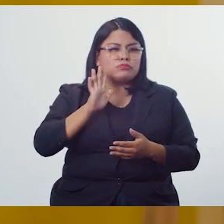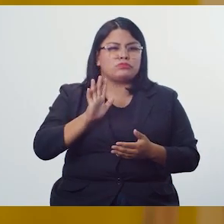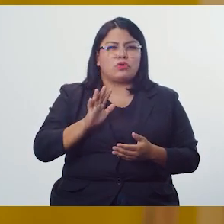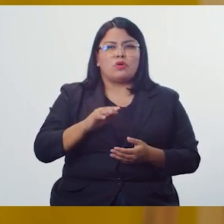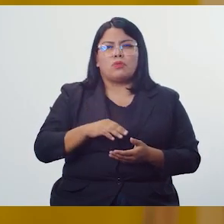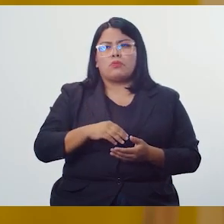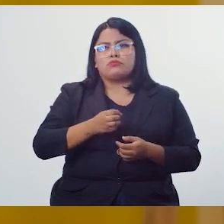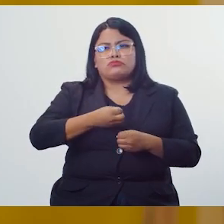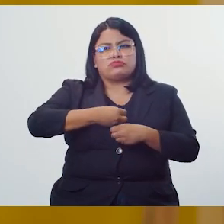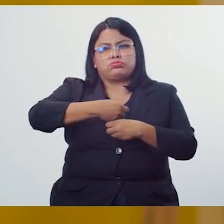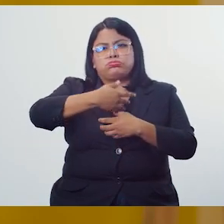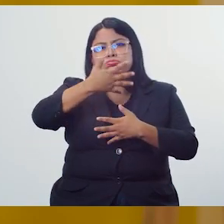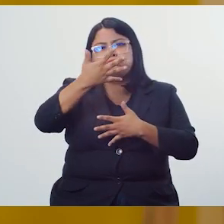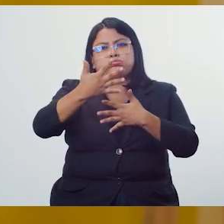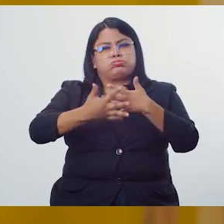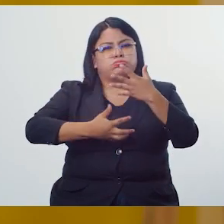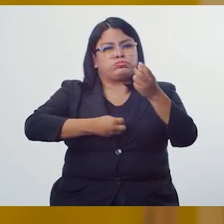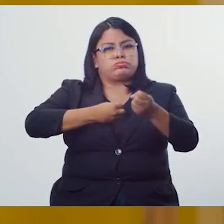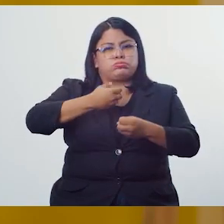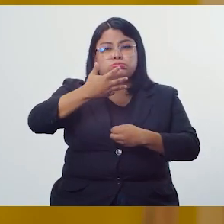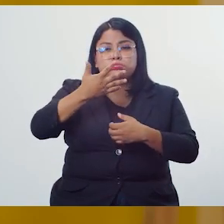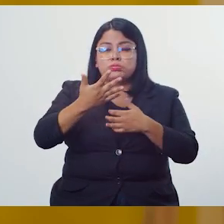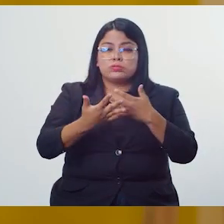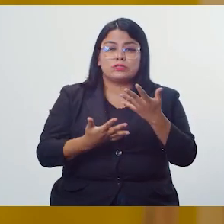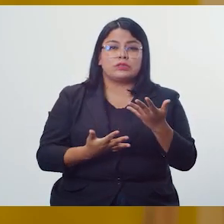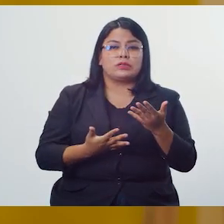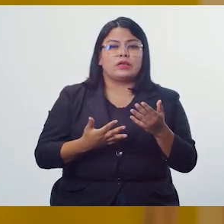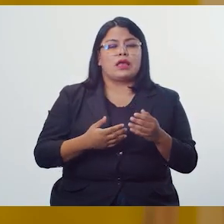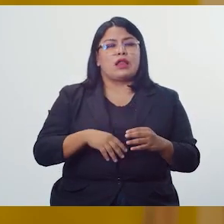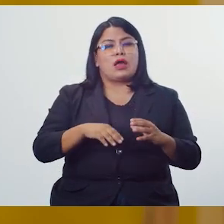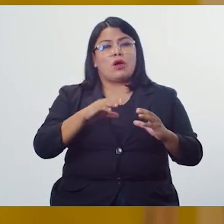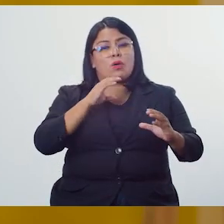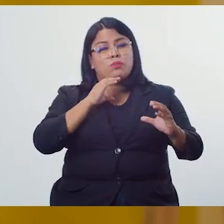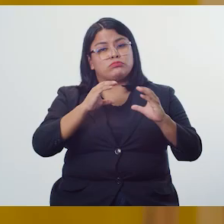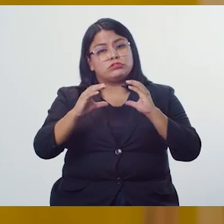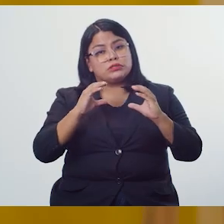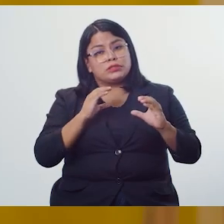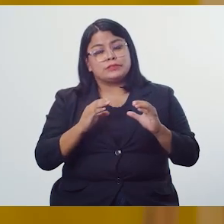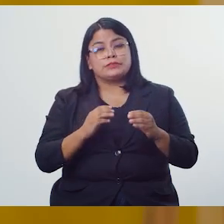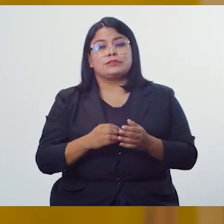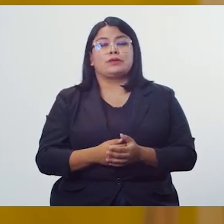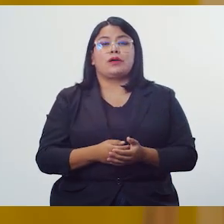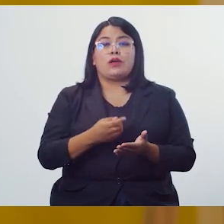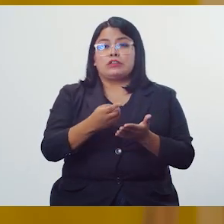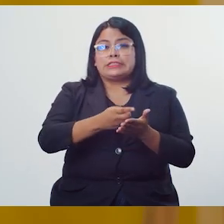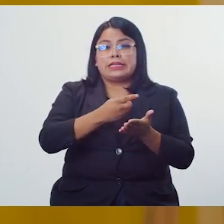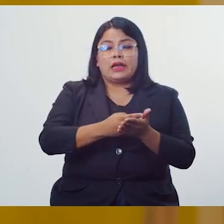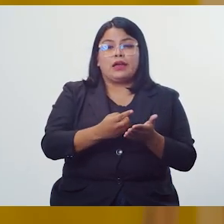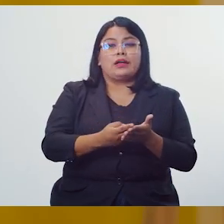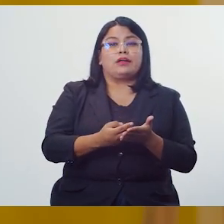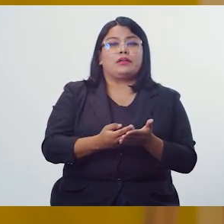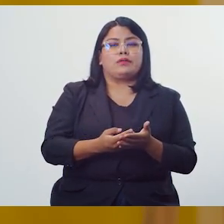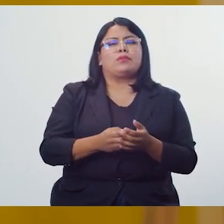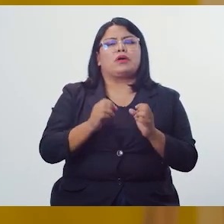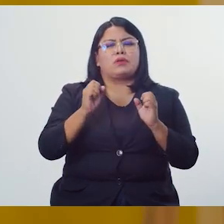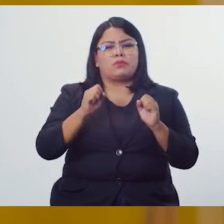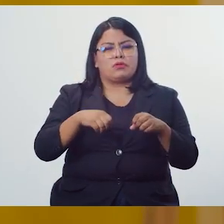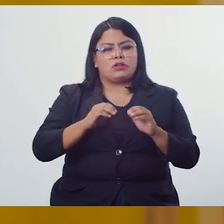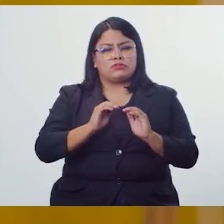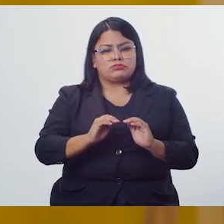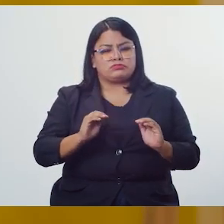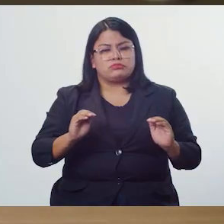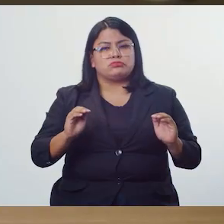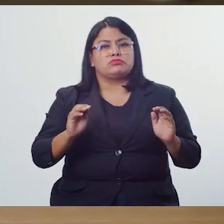poesía, que pasa por la lectura en voz alta, por la conversación, es decir, para que los niños puedan